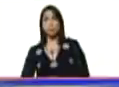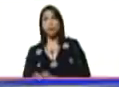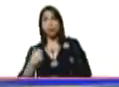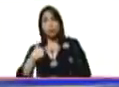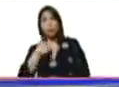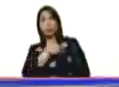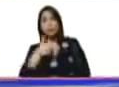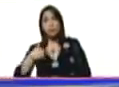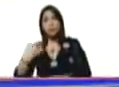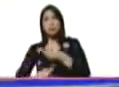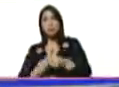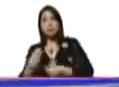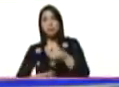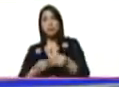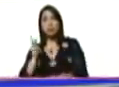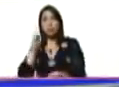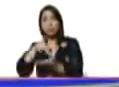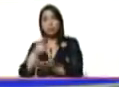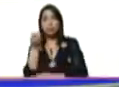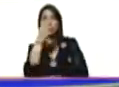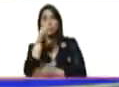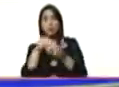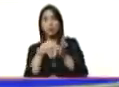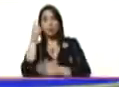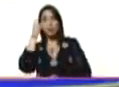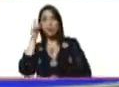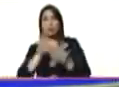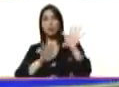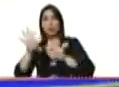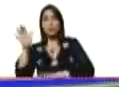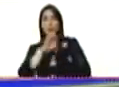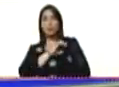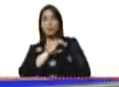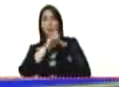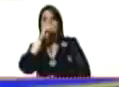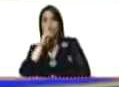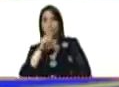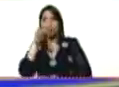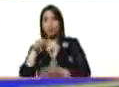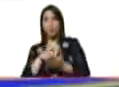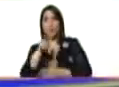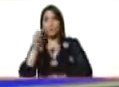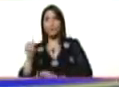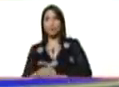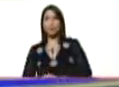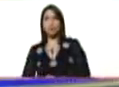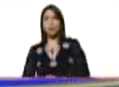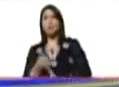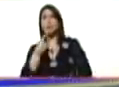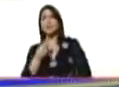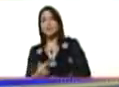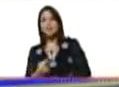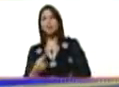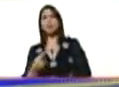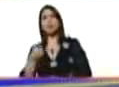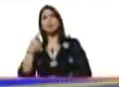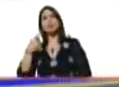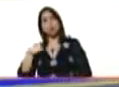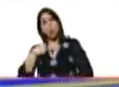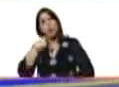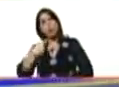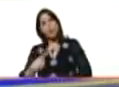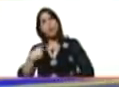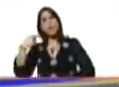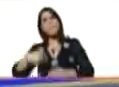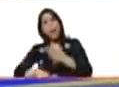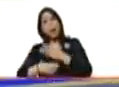a la Asamblea Nacional aquel día, 15 de enero del año 2016, a decir: los reconozco, vamos a trabajar por